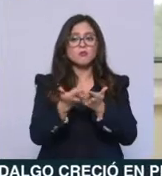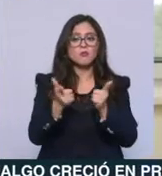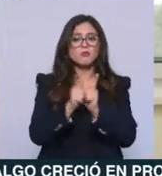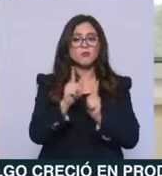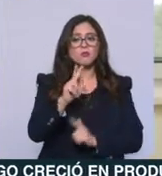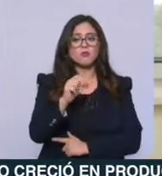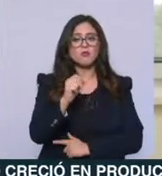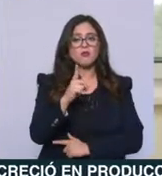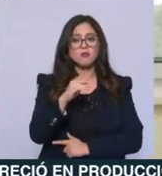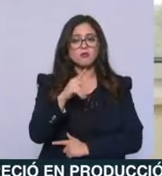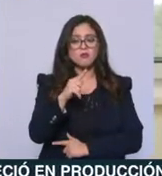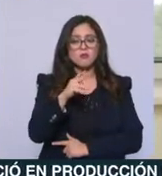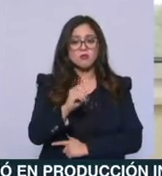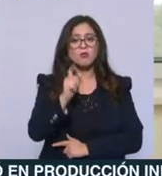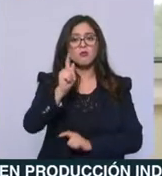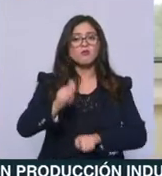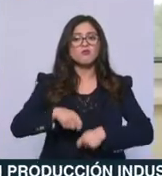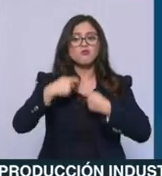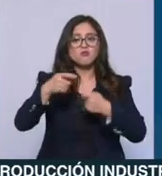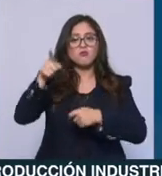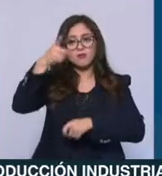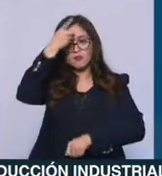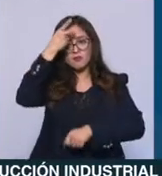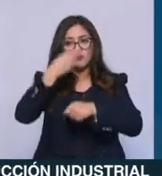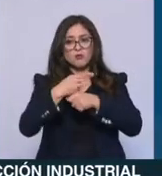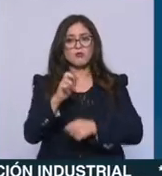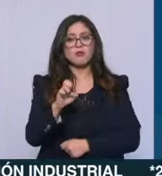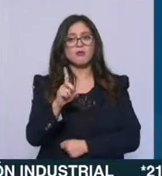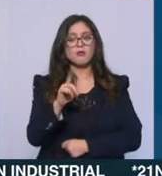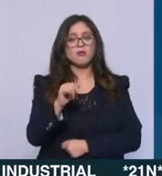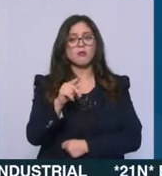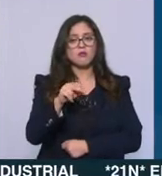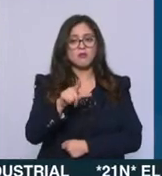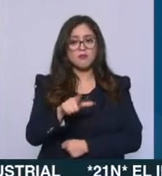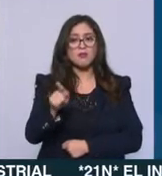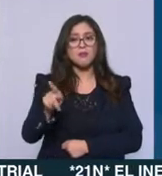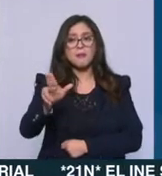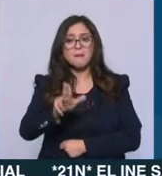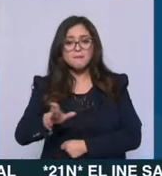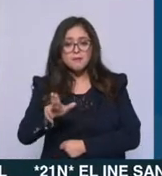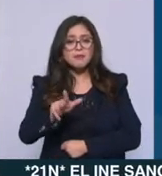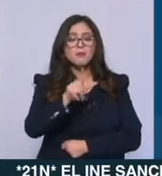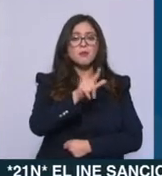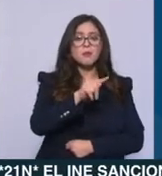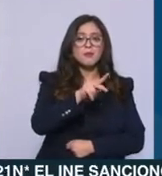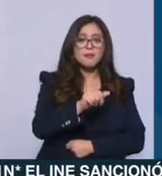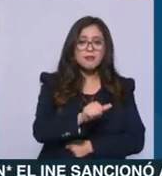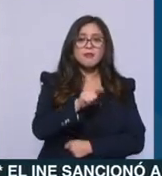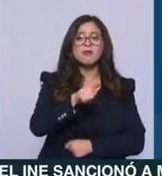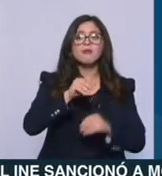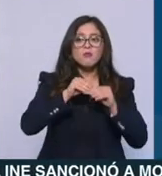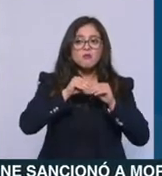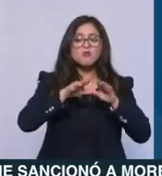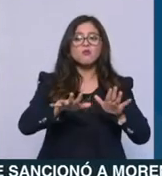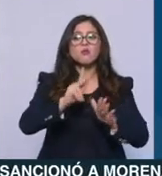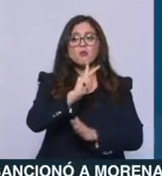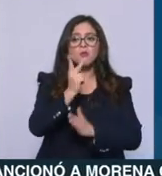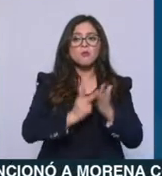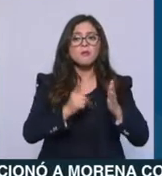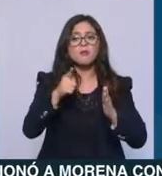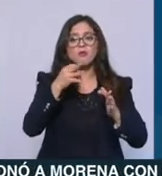a Julio Astillero como director editorial. Y este martes, Sarmiento y Lupita Juárez comenzaron a transmitir un programa de